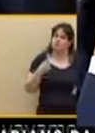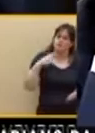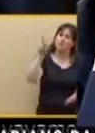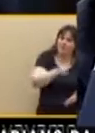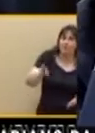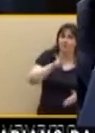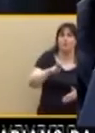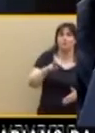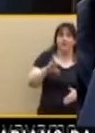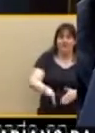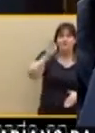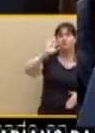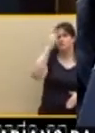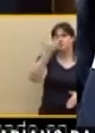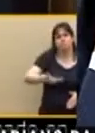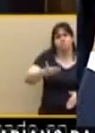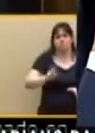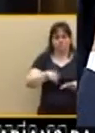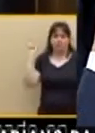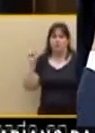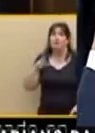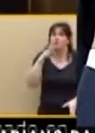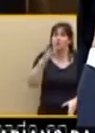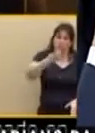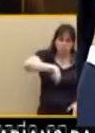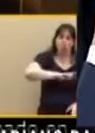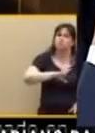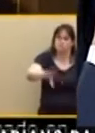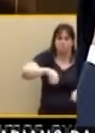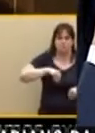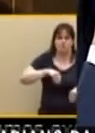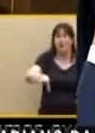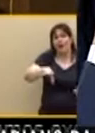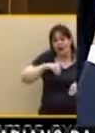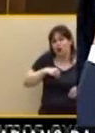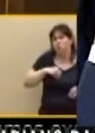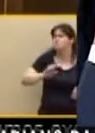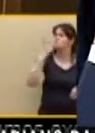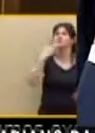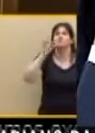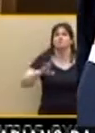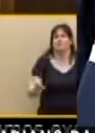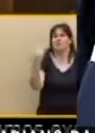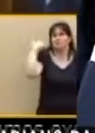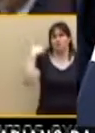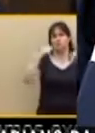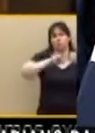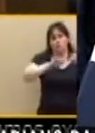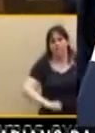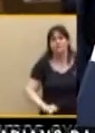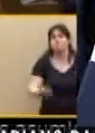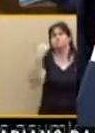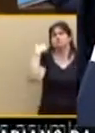deseamos que incluso autocrítica la incapacidad de la incapacidad de la escuela en decembro la